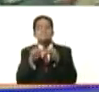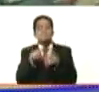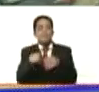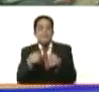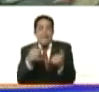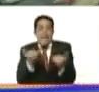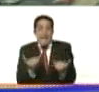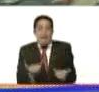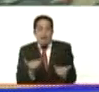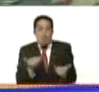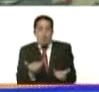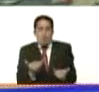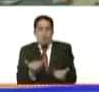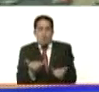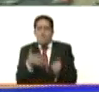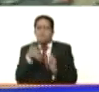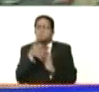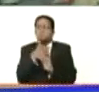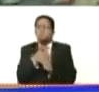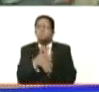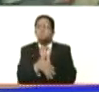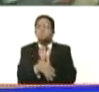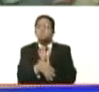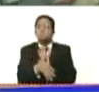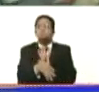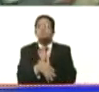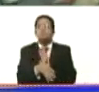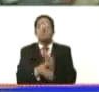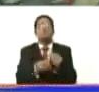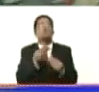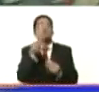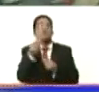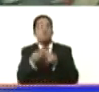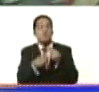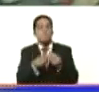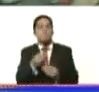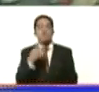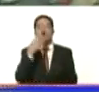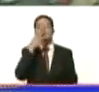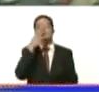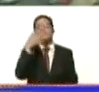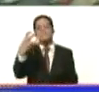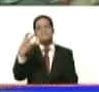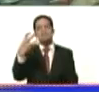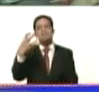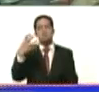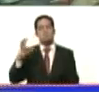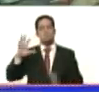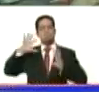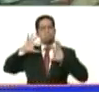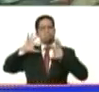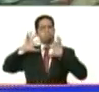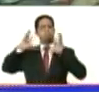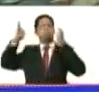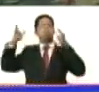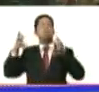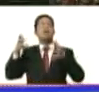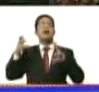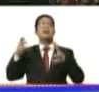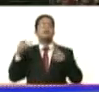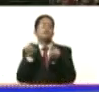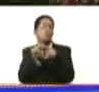para esta era histórica, el grito rebelde del 4 de